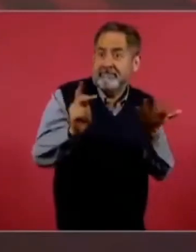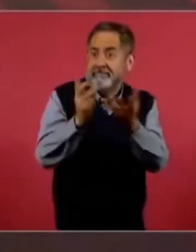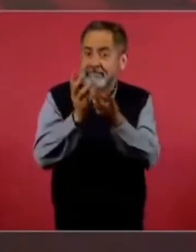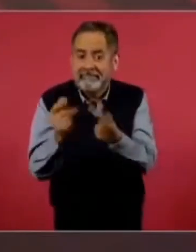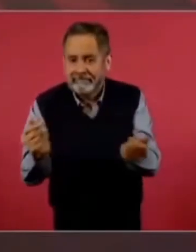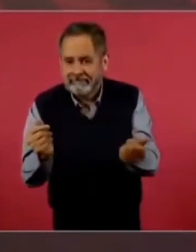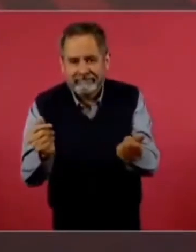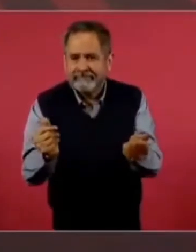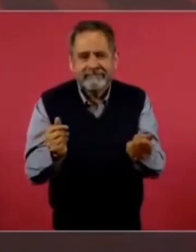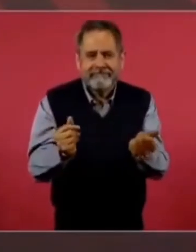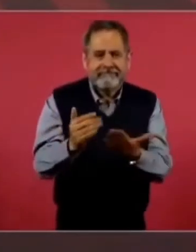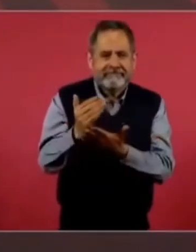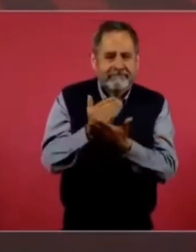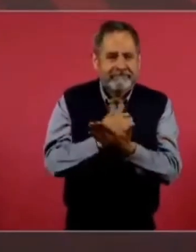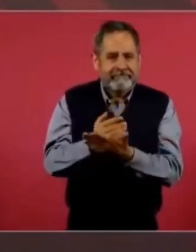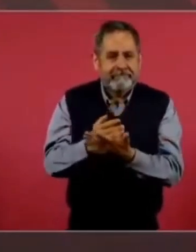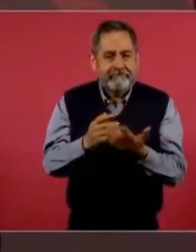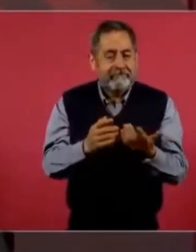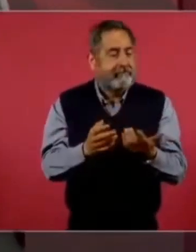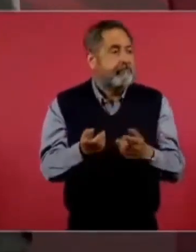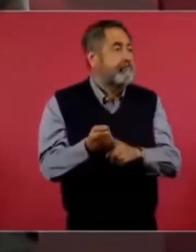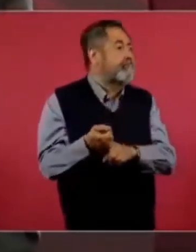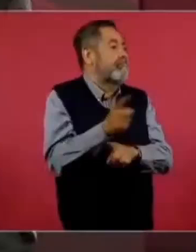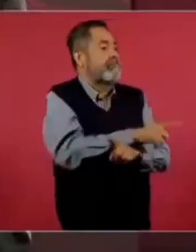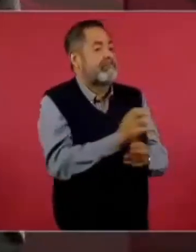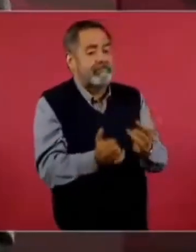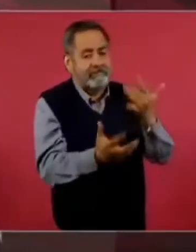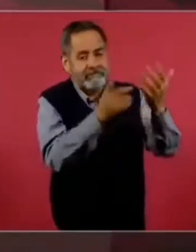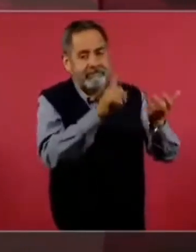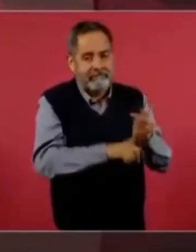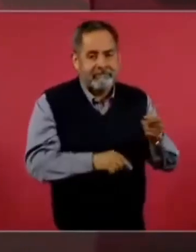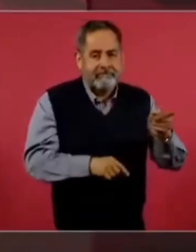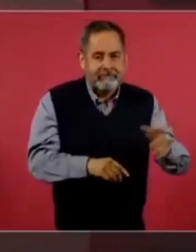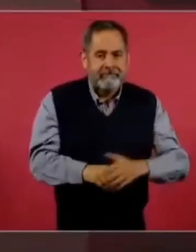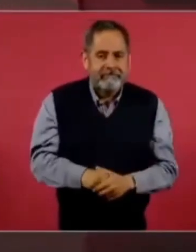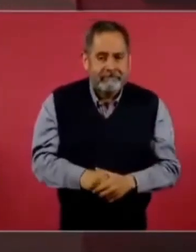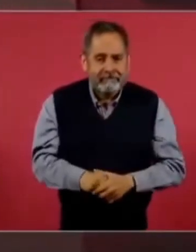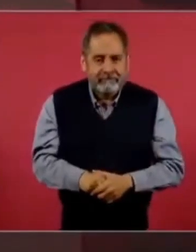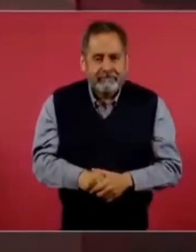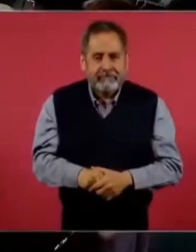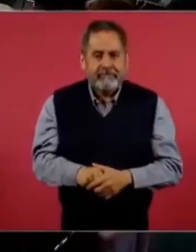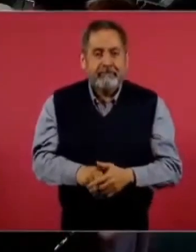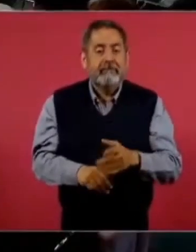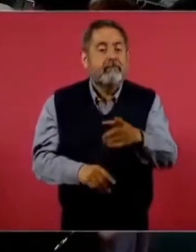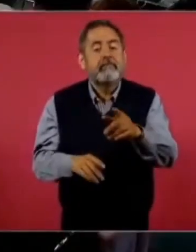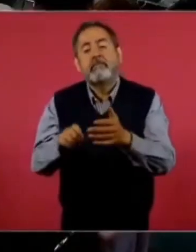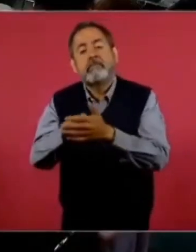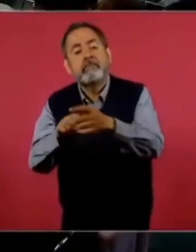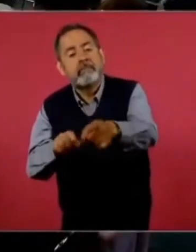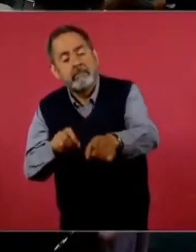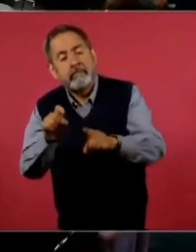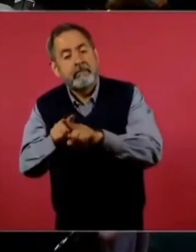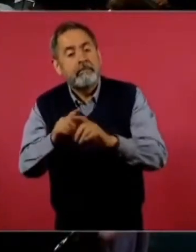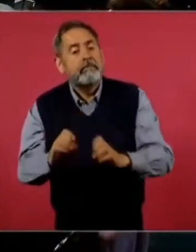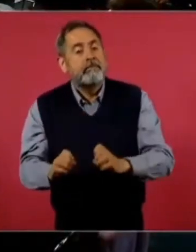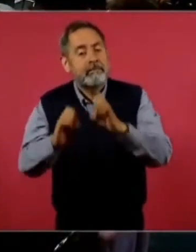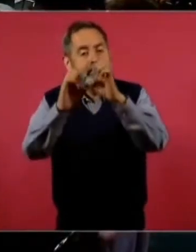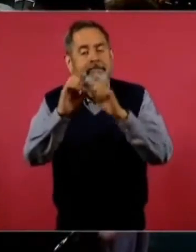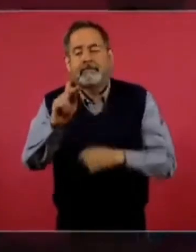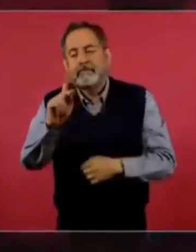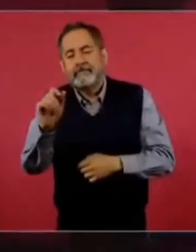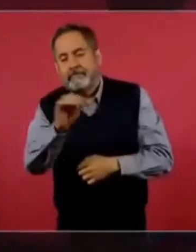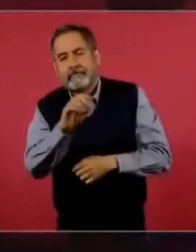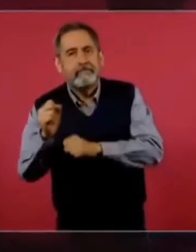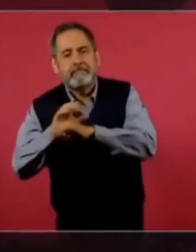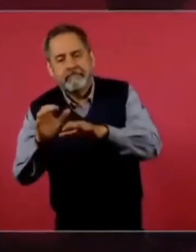hacia donde estaba la bodega y se quemó otra parte. El bombazo de la oficina de Pemex. Por ejemplo, No, sí, digo. también. Bueno, pero